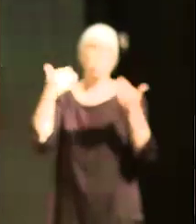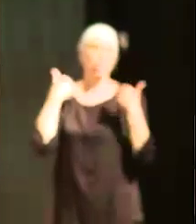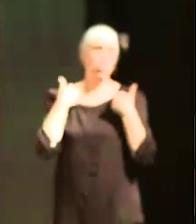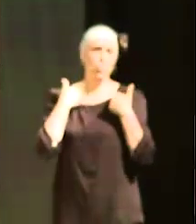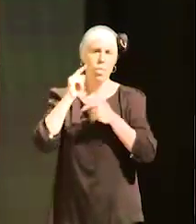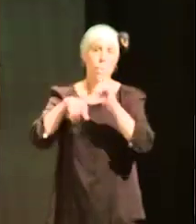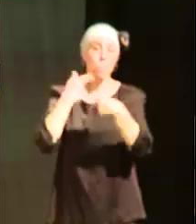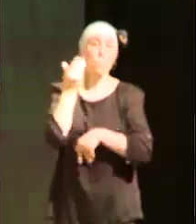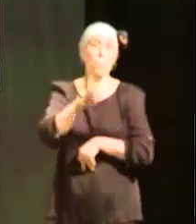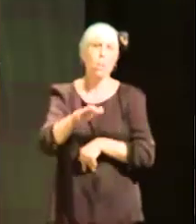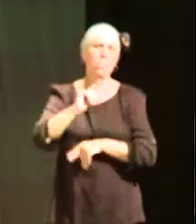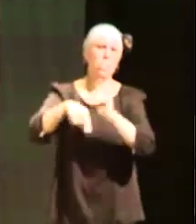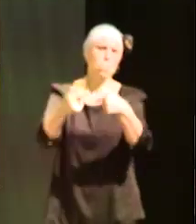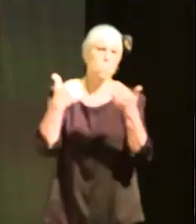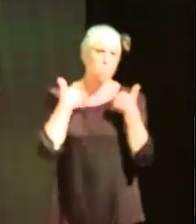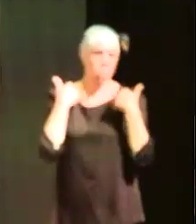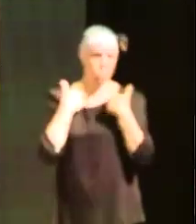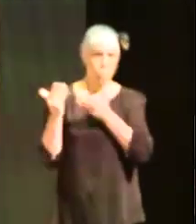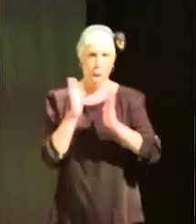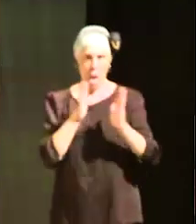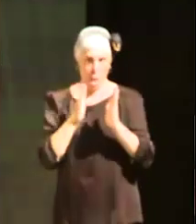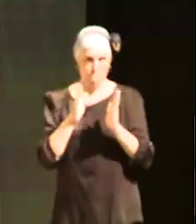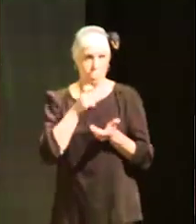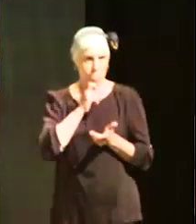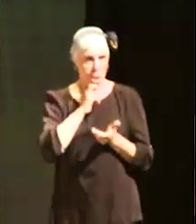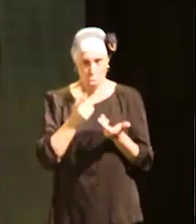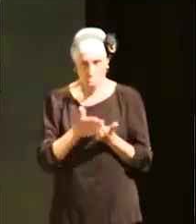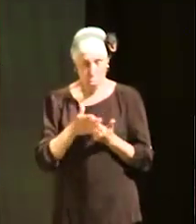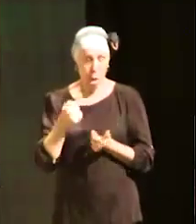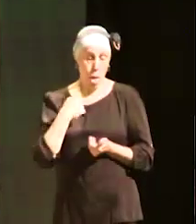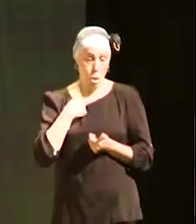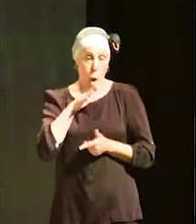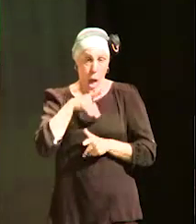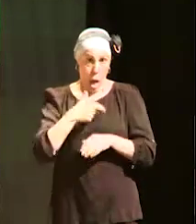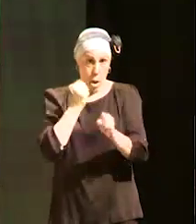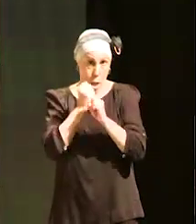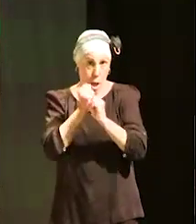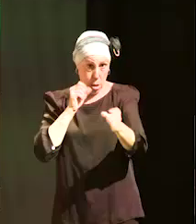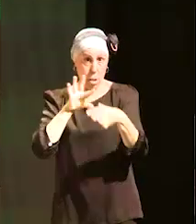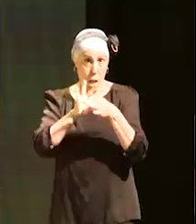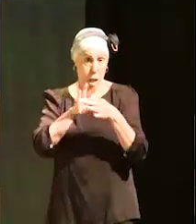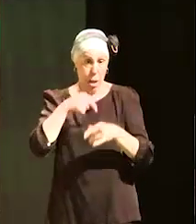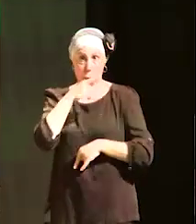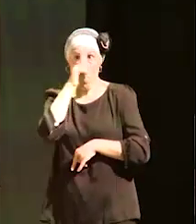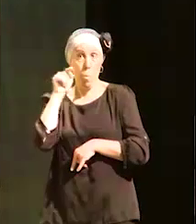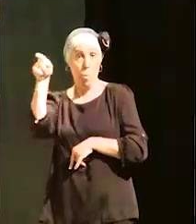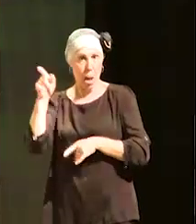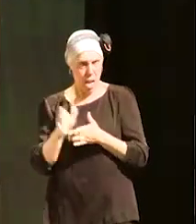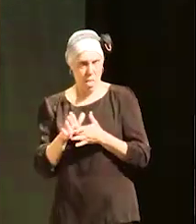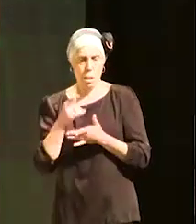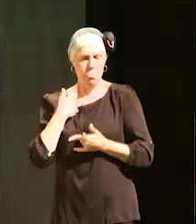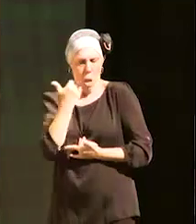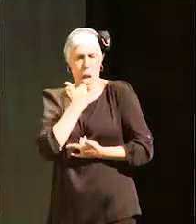muertes en situaciones de violencia extrema yo lo estoy trabajando ahora en madrid como mediadora comunitaria tengo varios